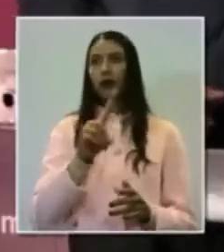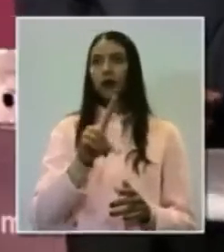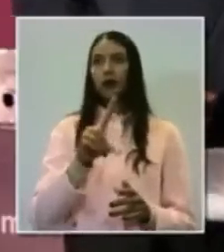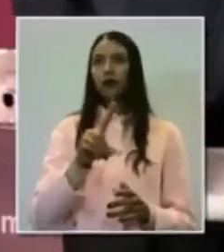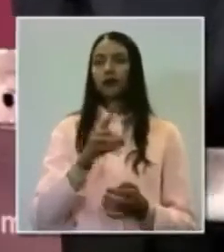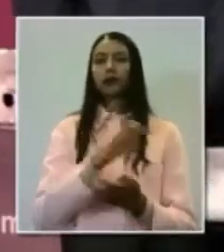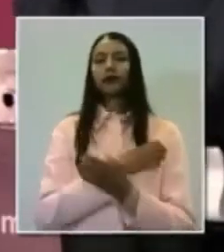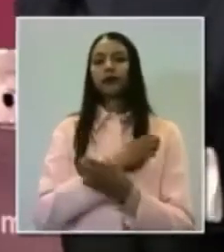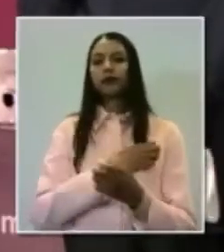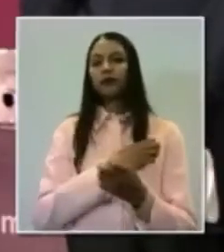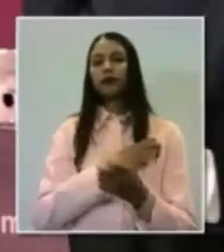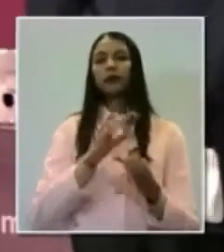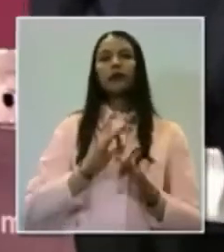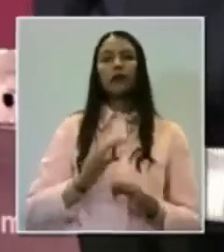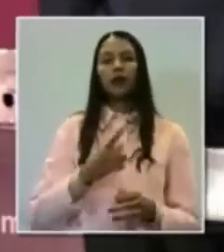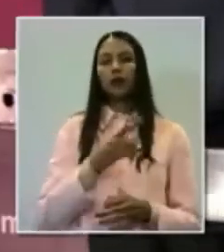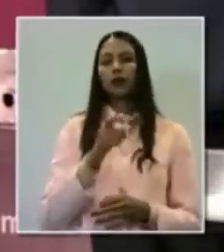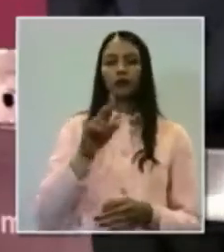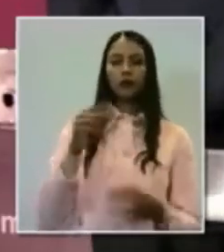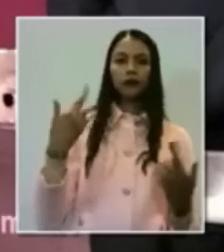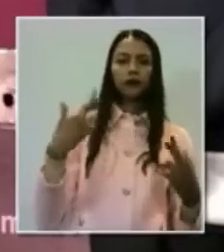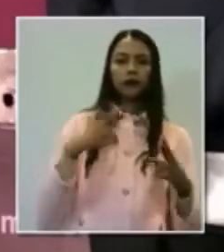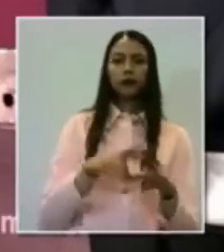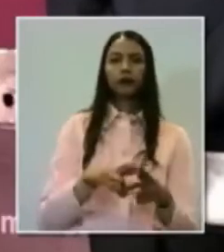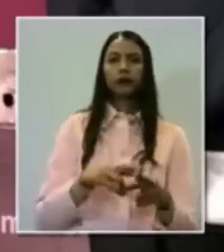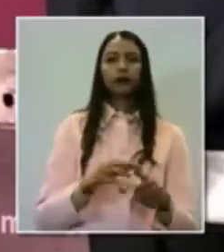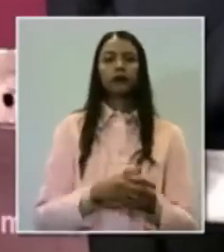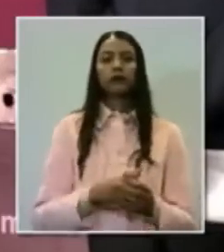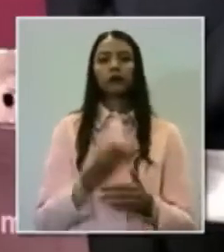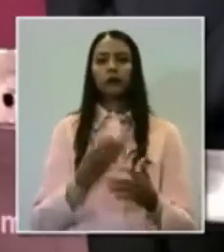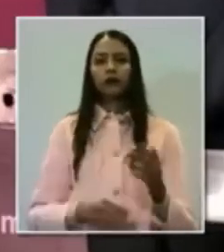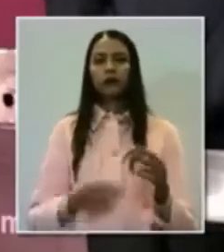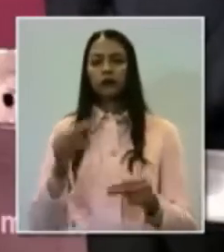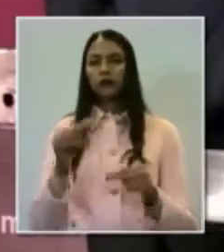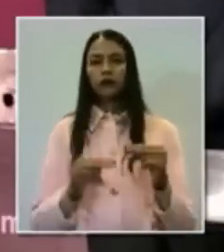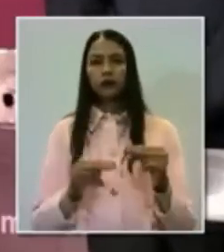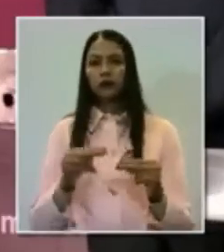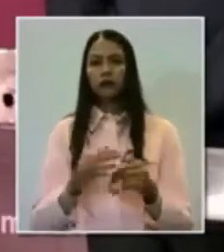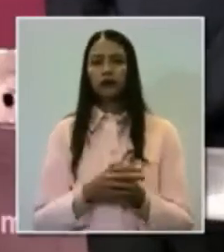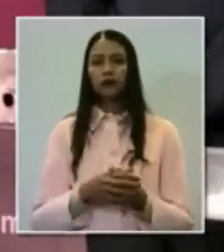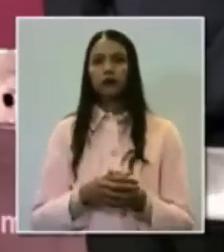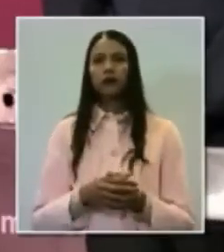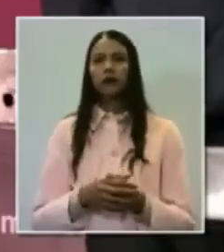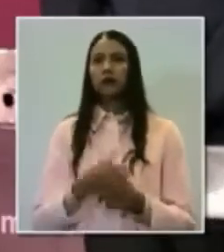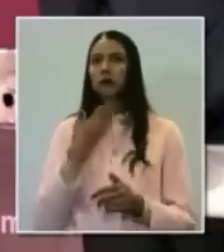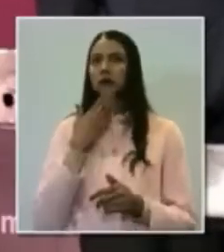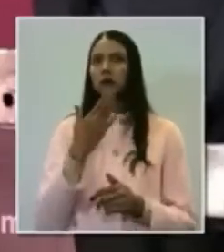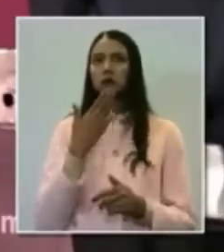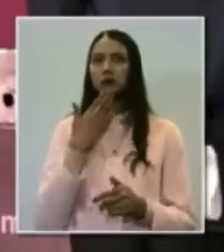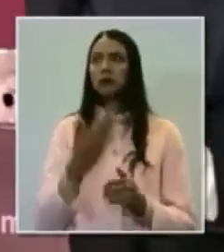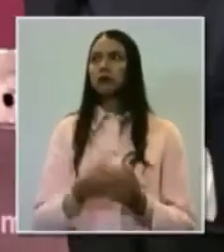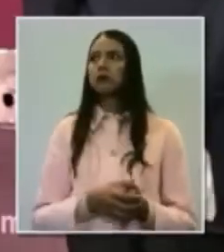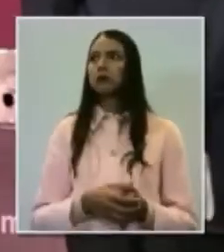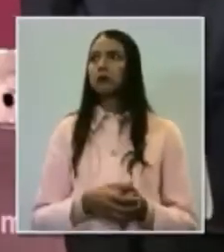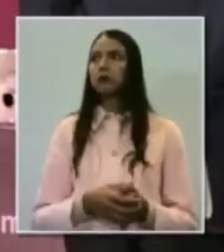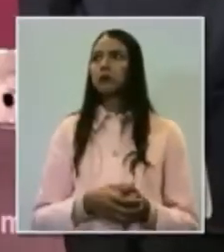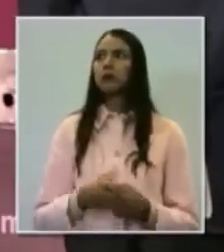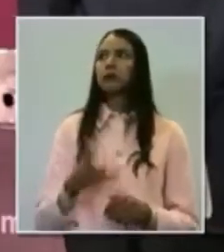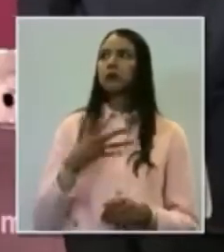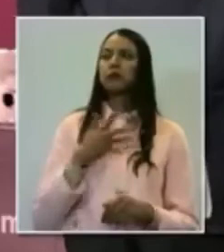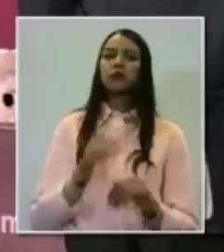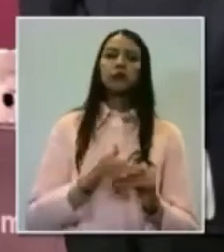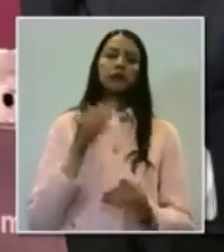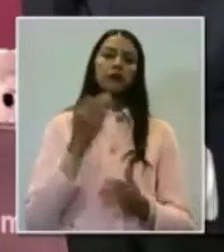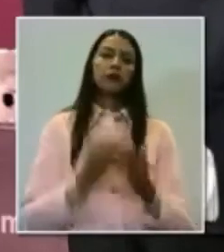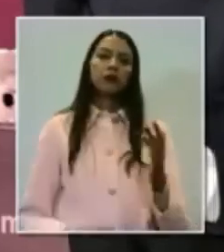faltan? 180 maestros, ¿que me falta algún nivel? No. Ya estamos bien ahí. Entonces, donde tenemos